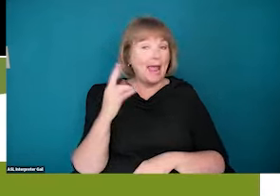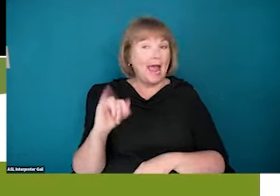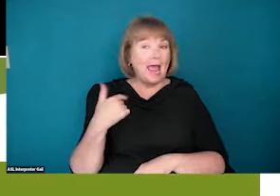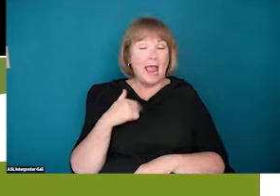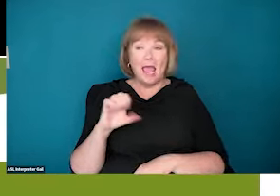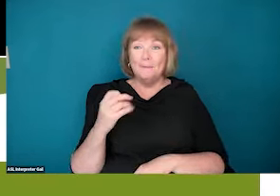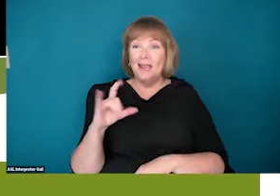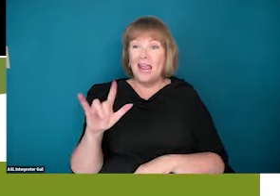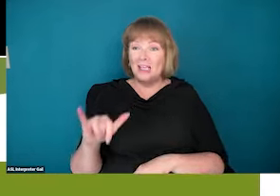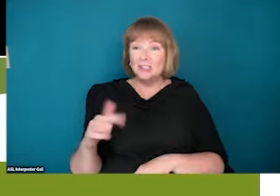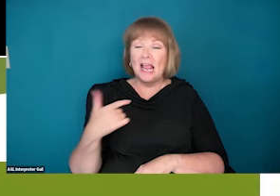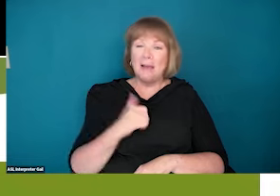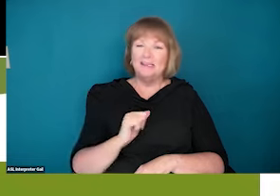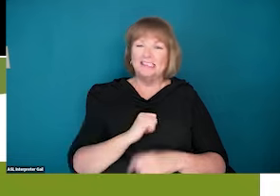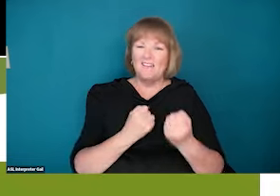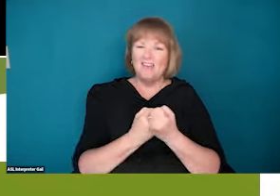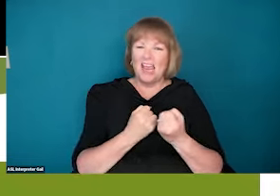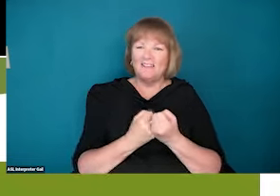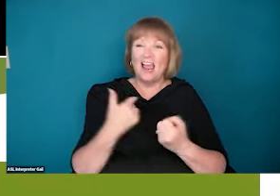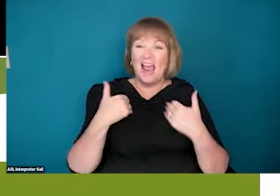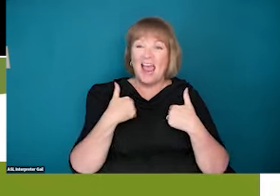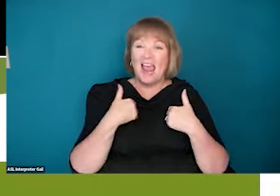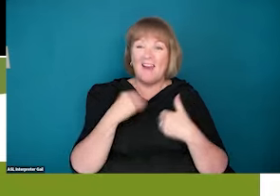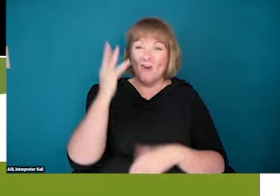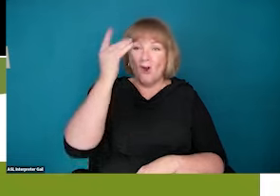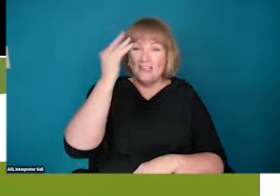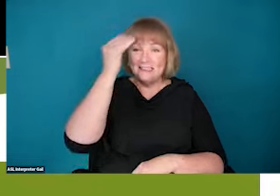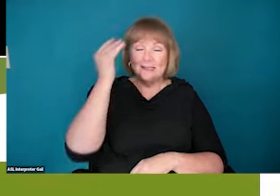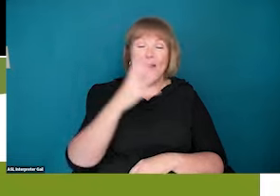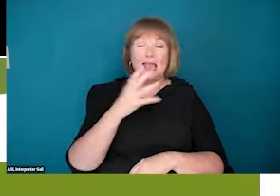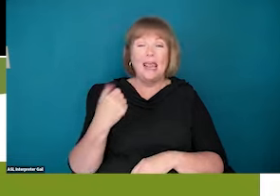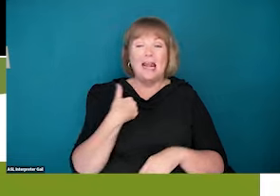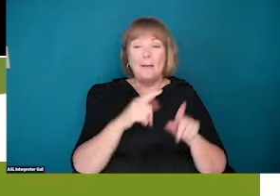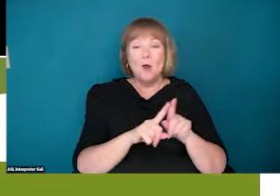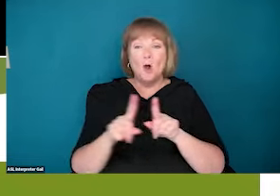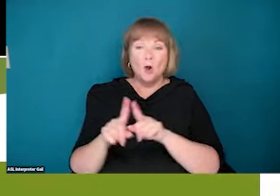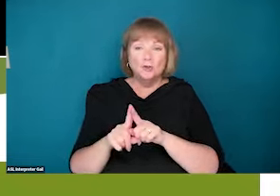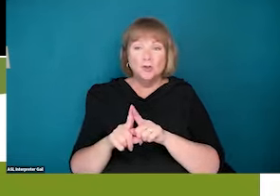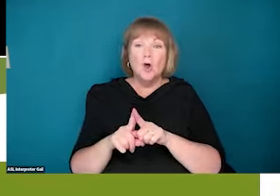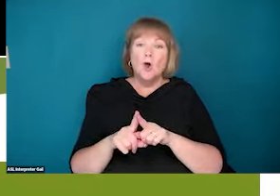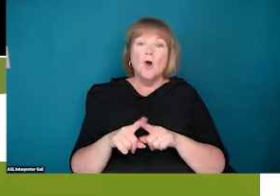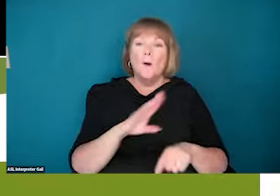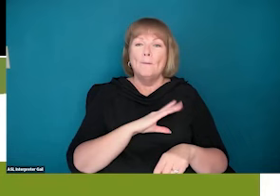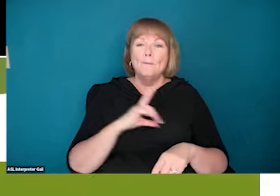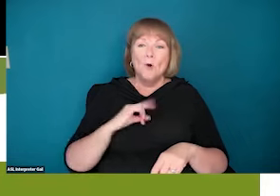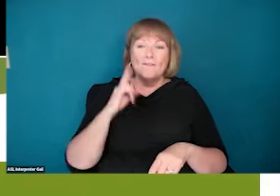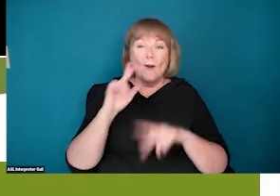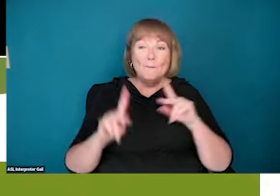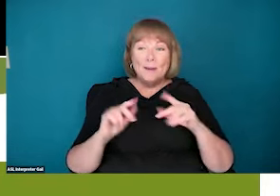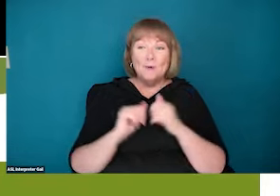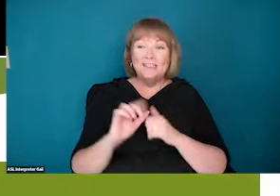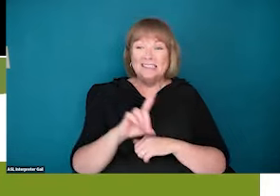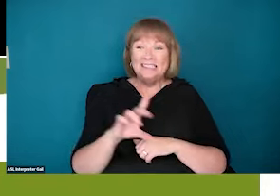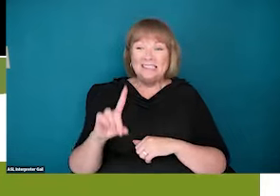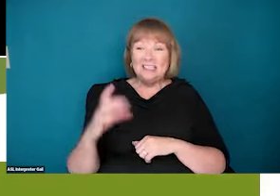favor? Sí, yo soy Ashley. Yo soy un autoabogado de mí misma con autismo y